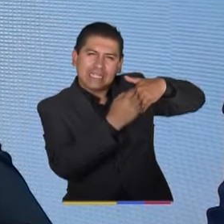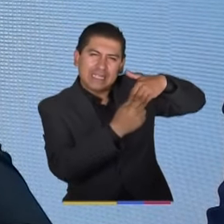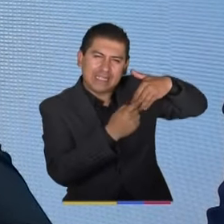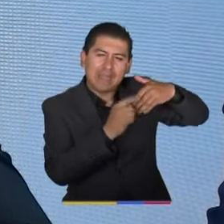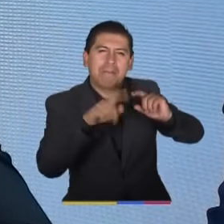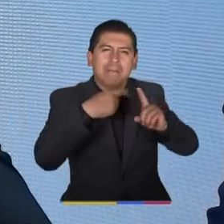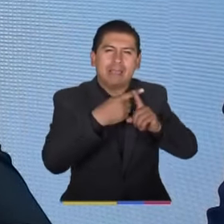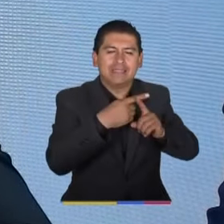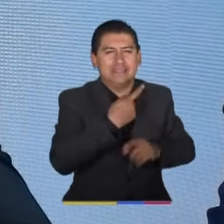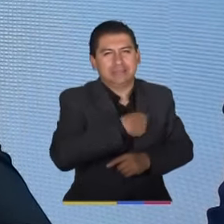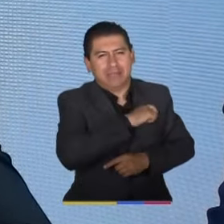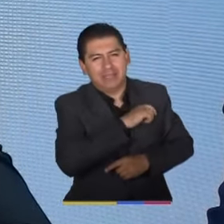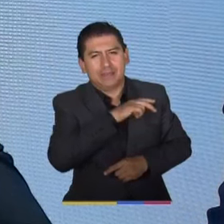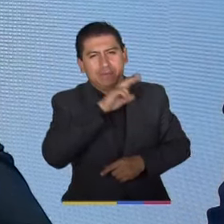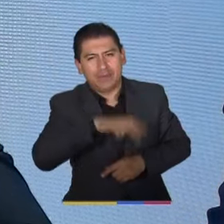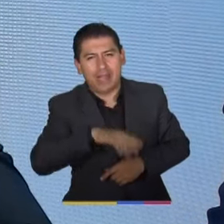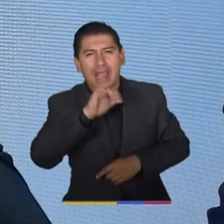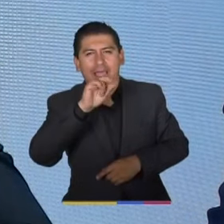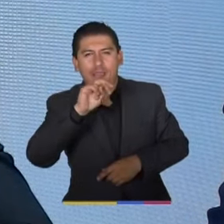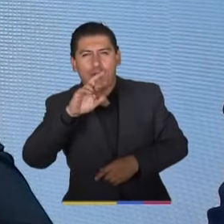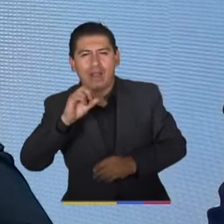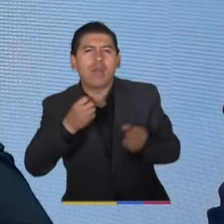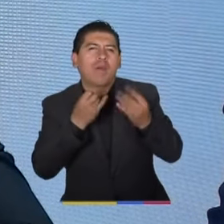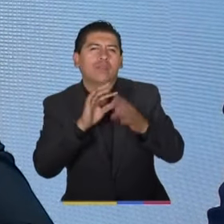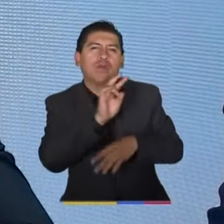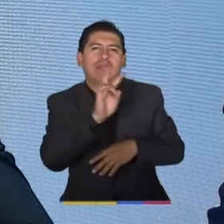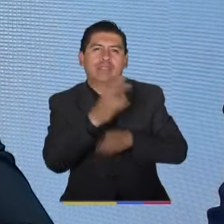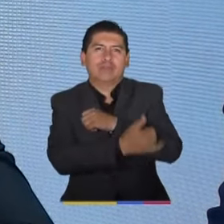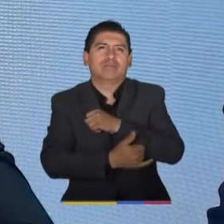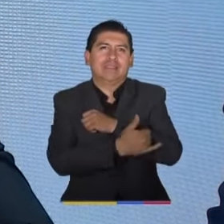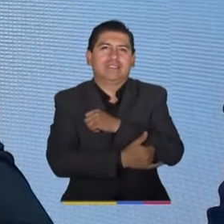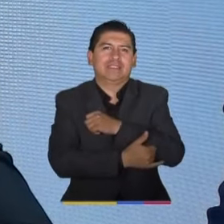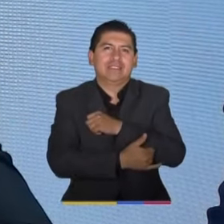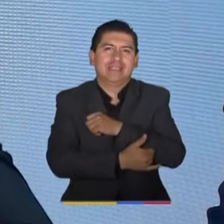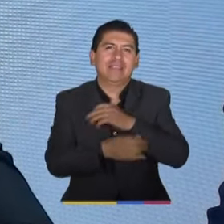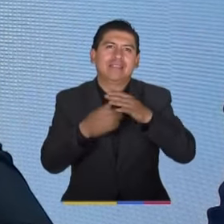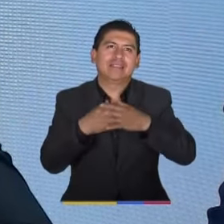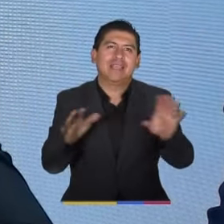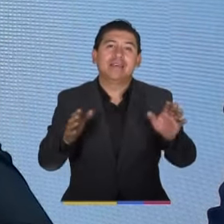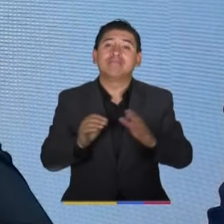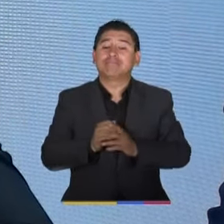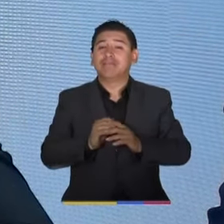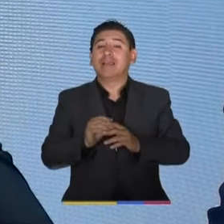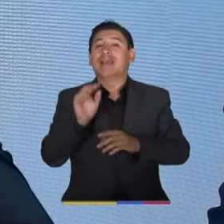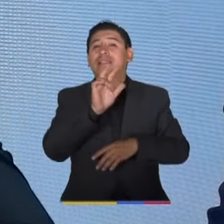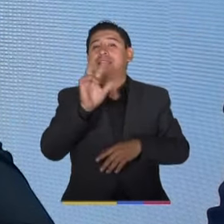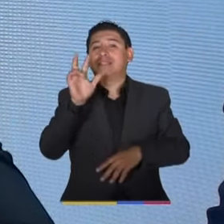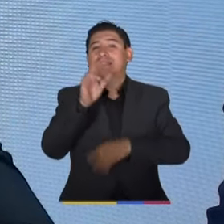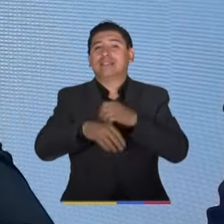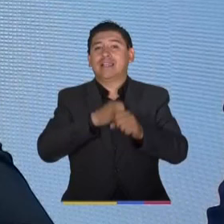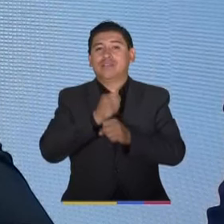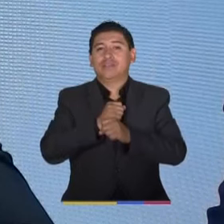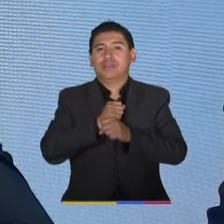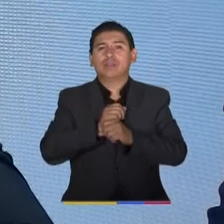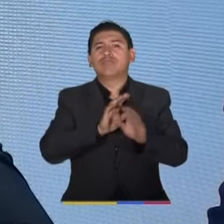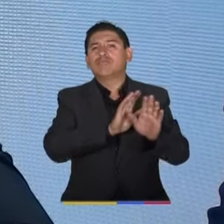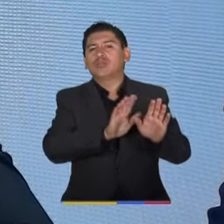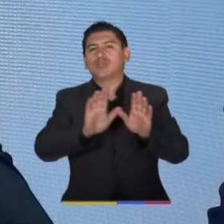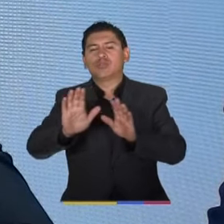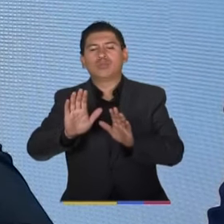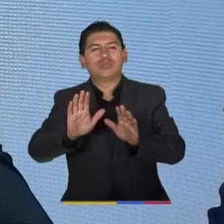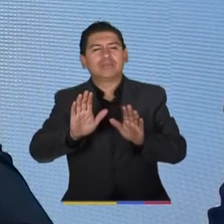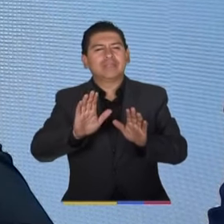una comunidad geográfica ubicada en los dos lados del Atlántico, que hace 33 años decidió unirse y apostar